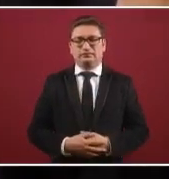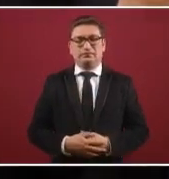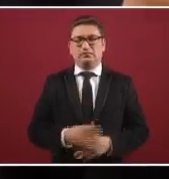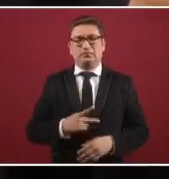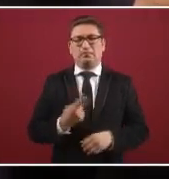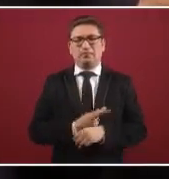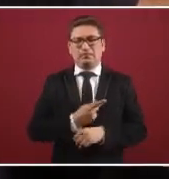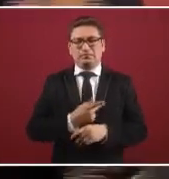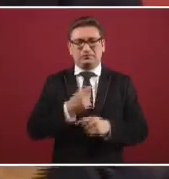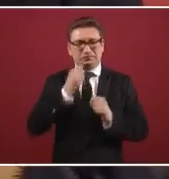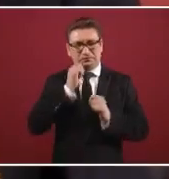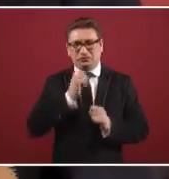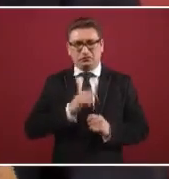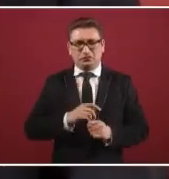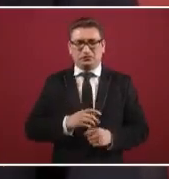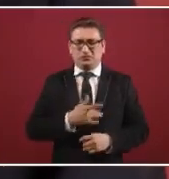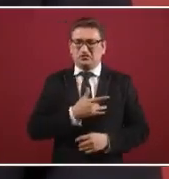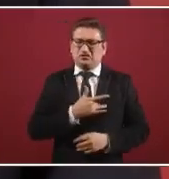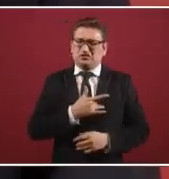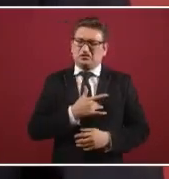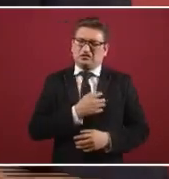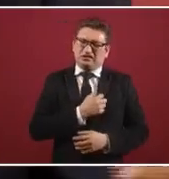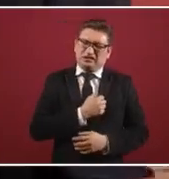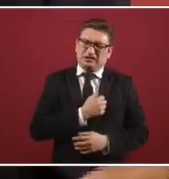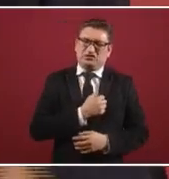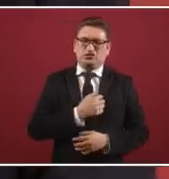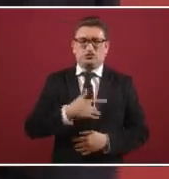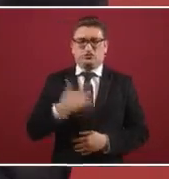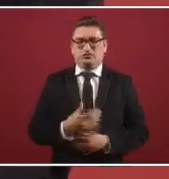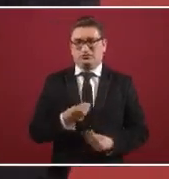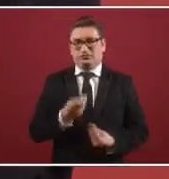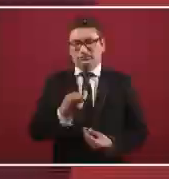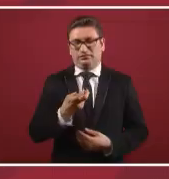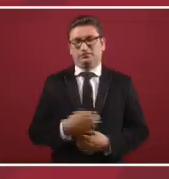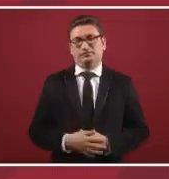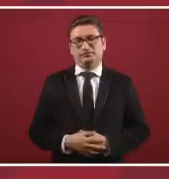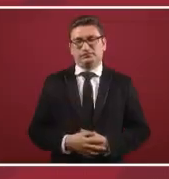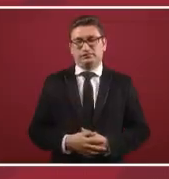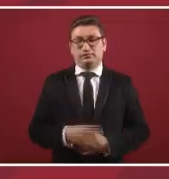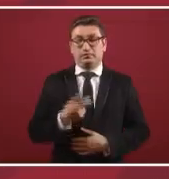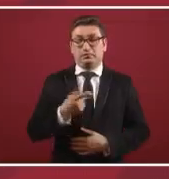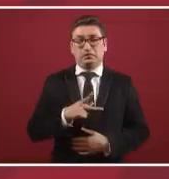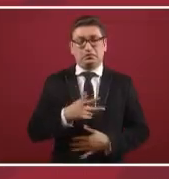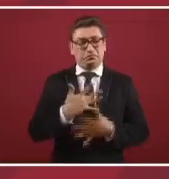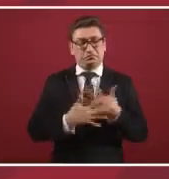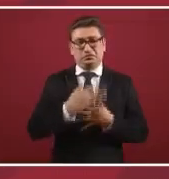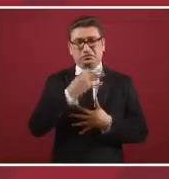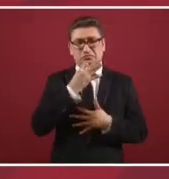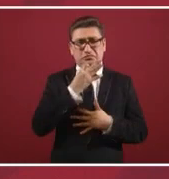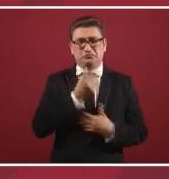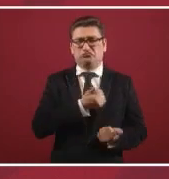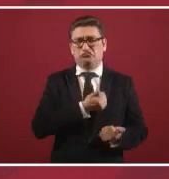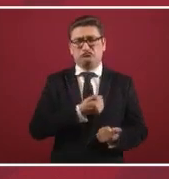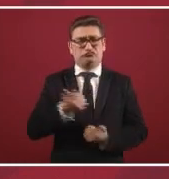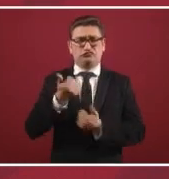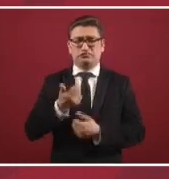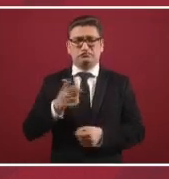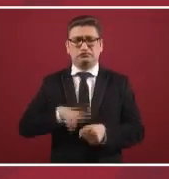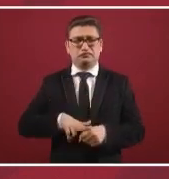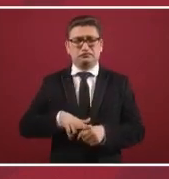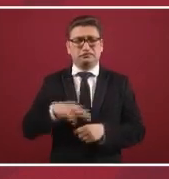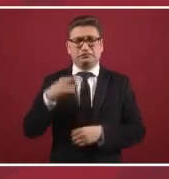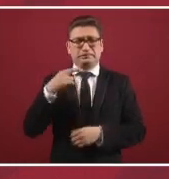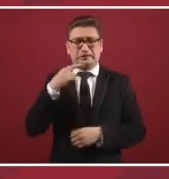lo que pase, pero es muy fuerte. Pero en 15 minutos me